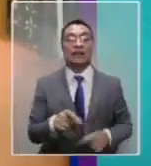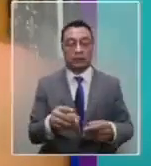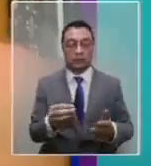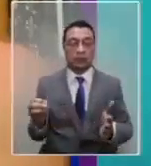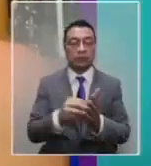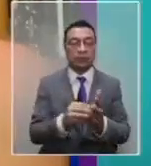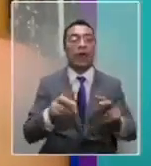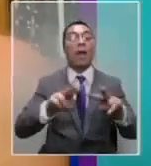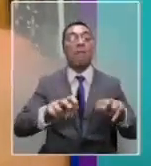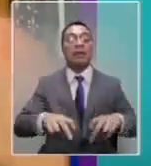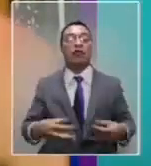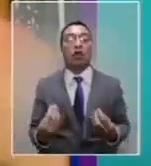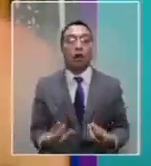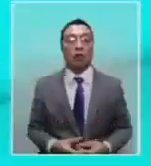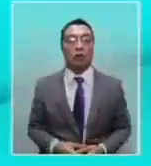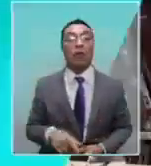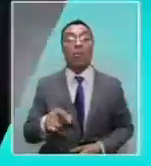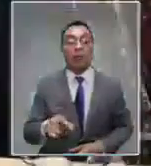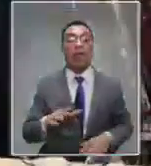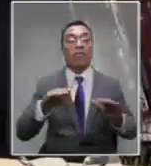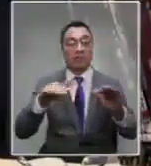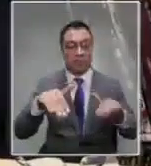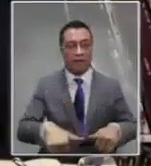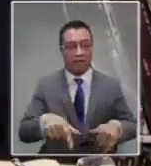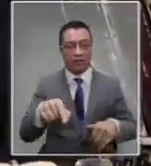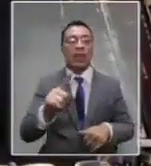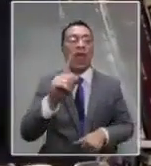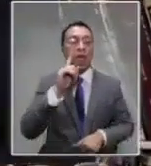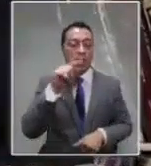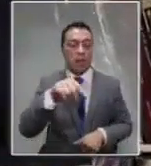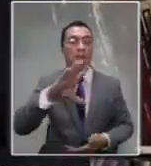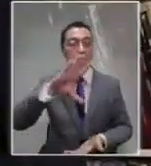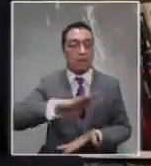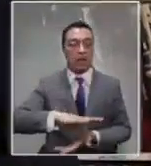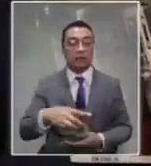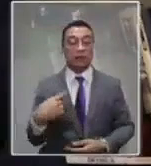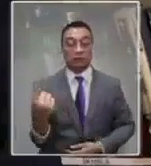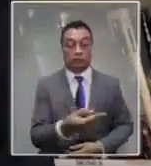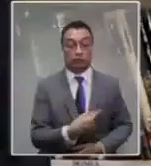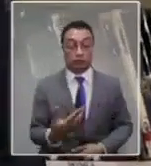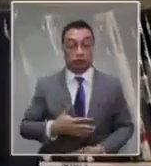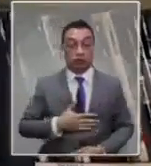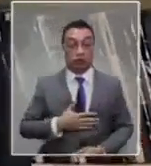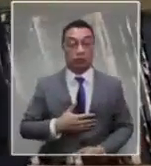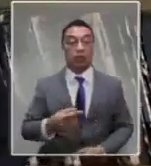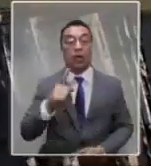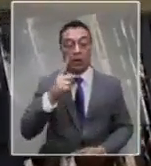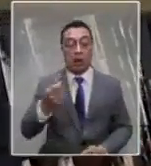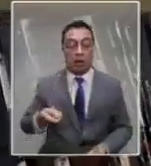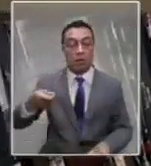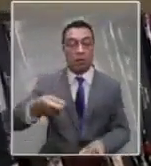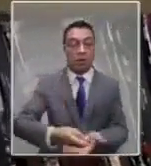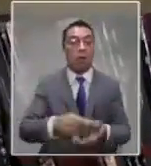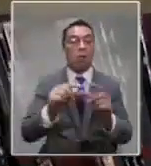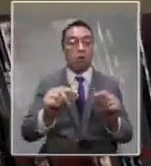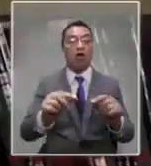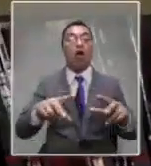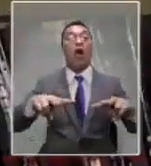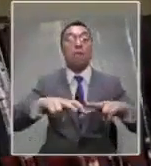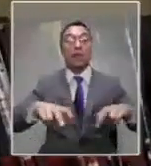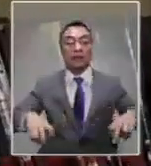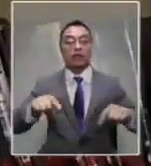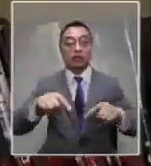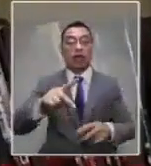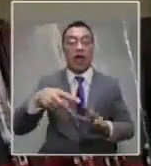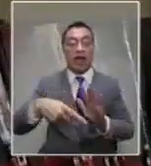este posicionamiento de la investigación? Sí, bueno, ese es un déficit que tenemos como país. Yo pienso que nosotros invertimos poco en investigación